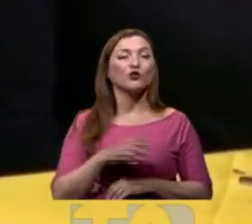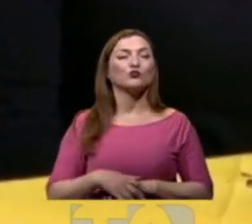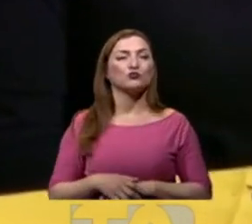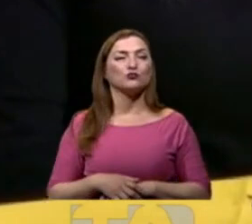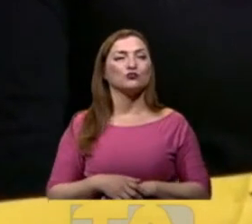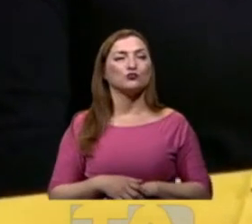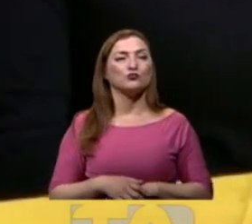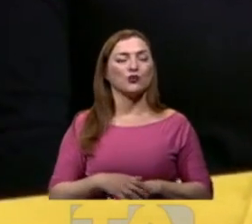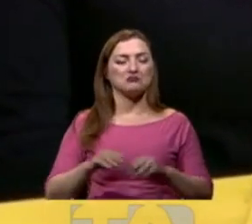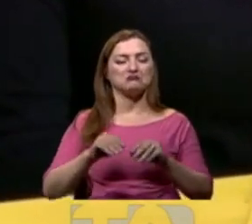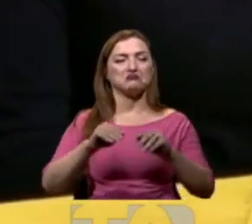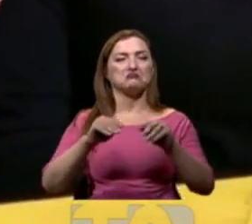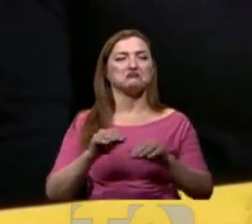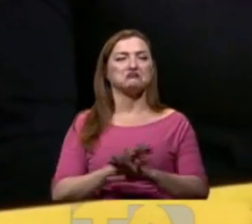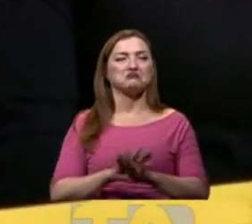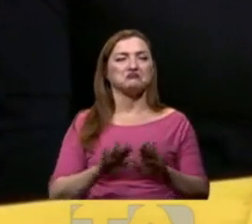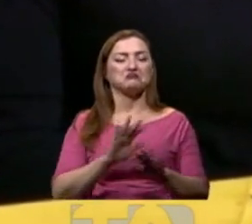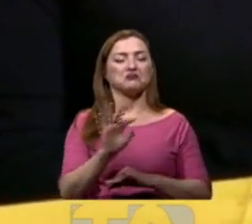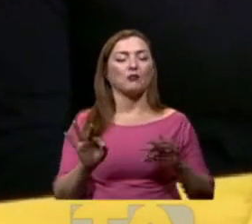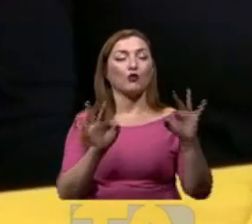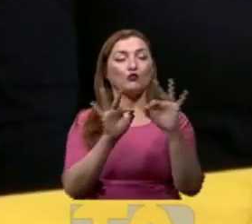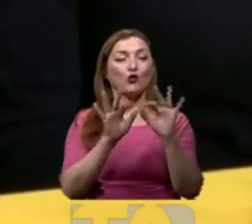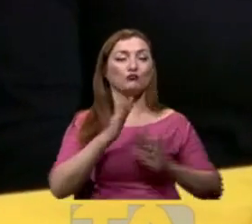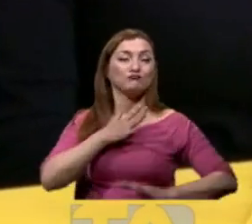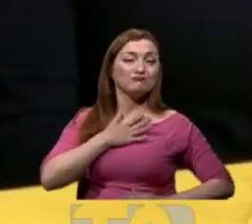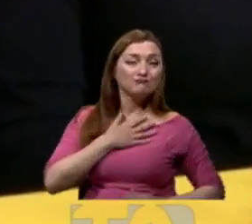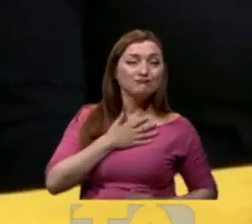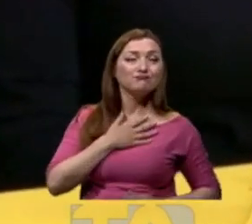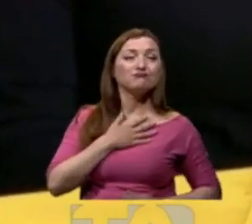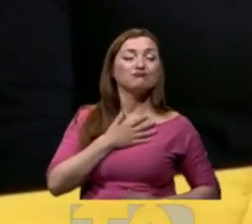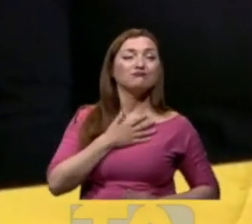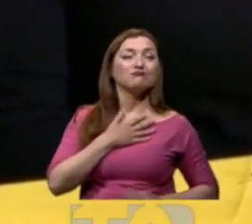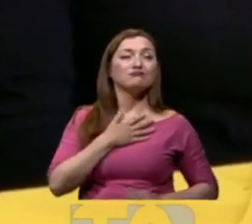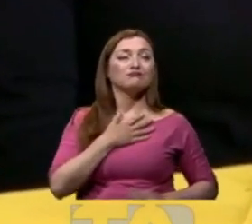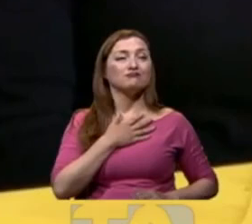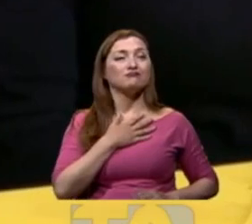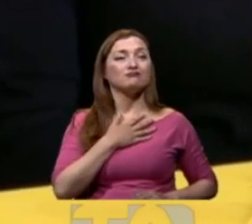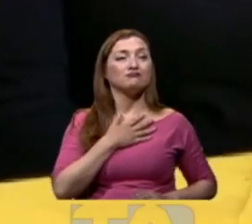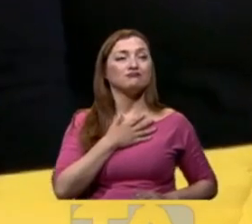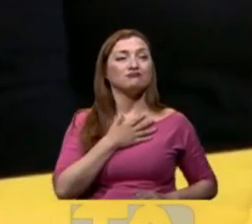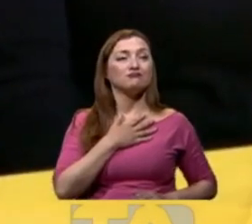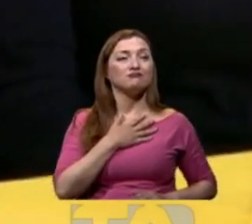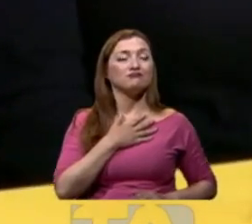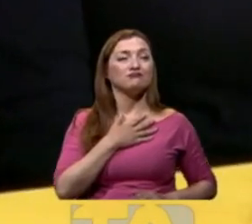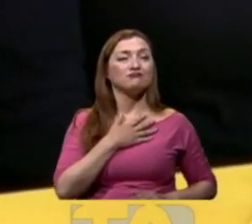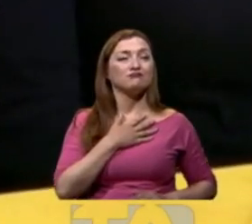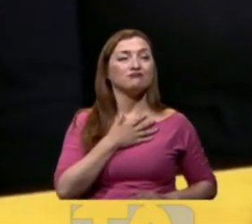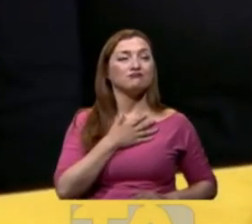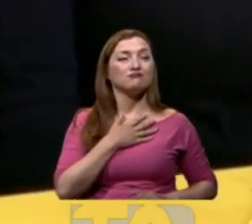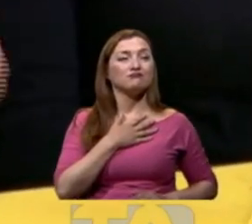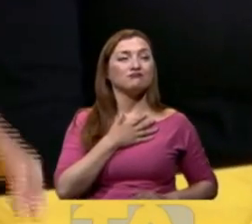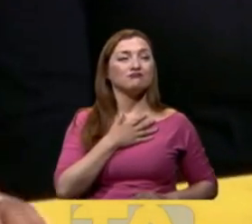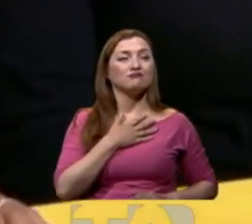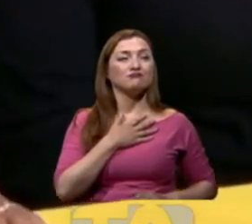texturas, pienso yo, que hay que corregir. Y estaría perfecta. Yo, por mi parte, le voy a dar un chan.